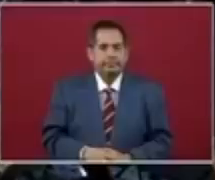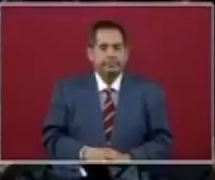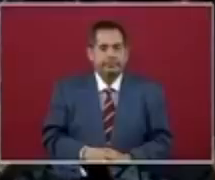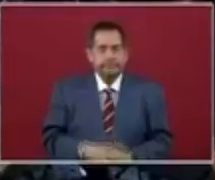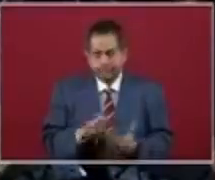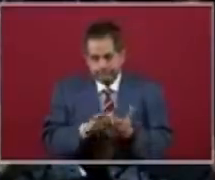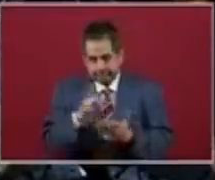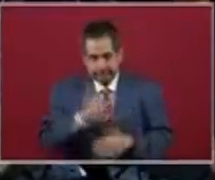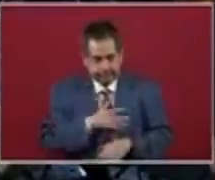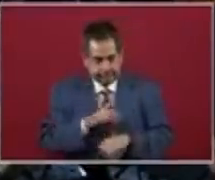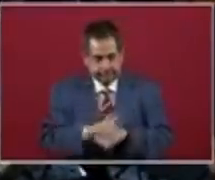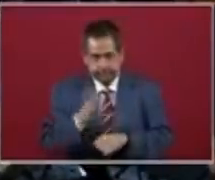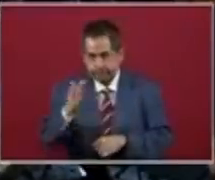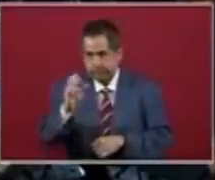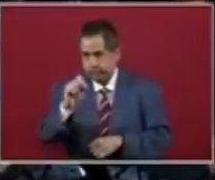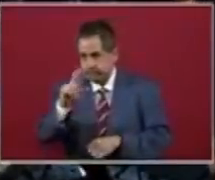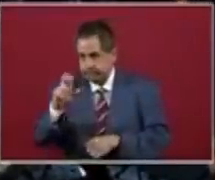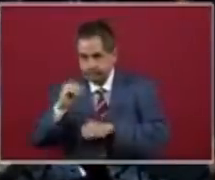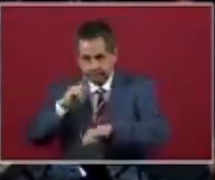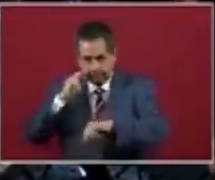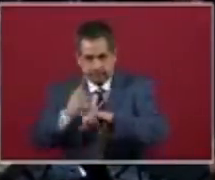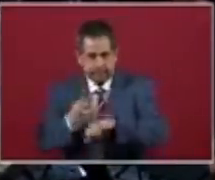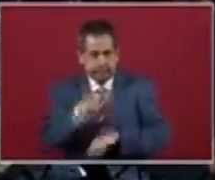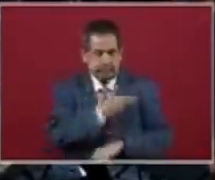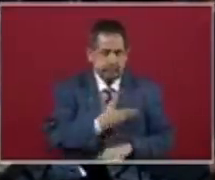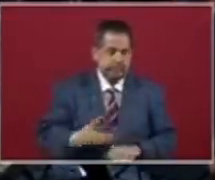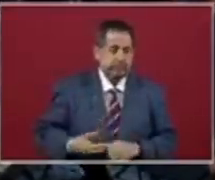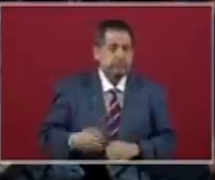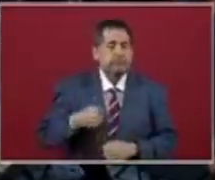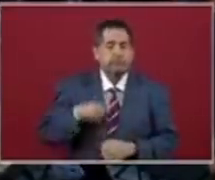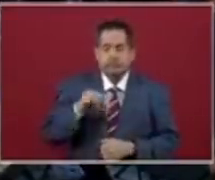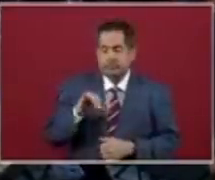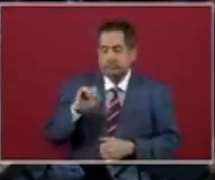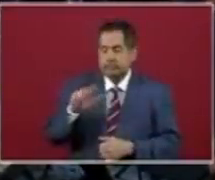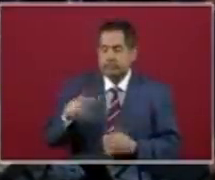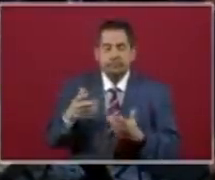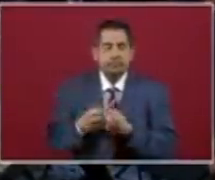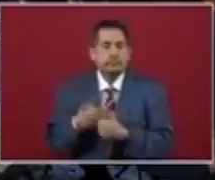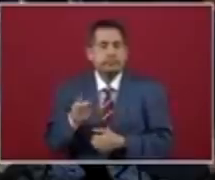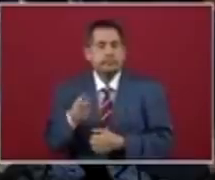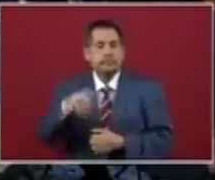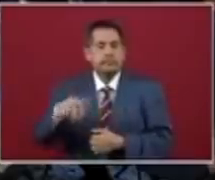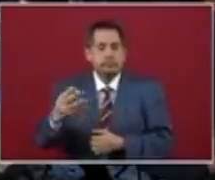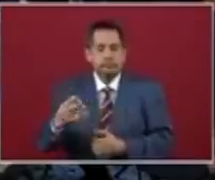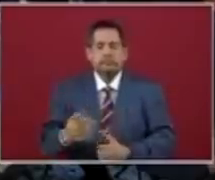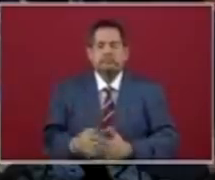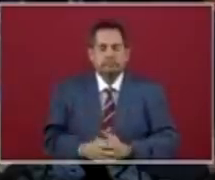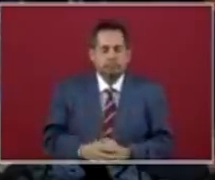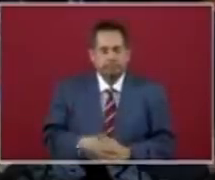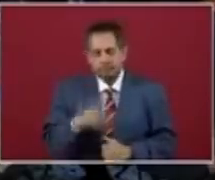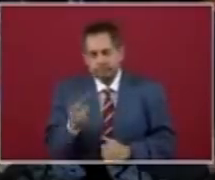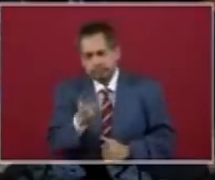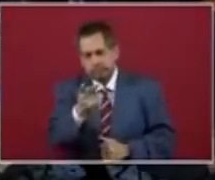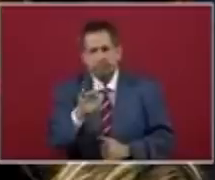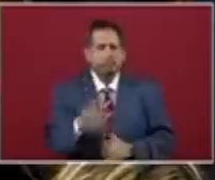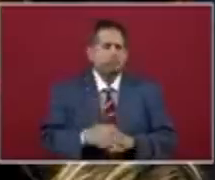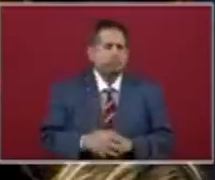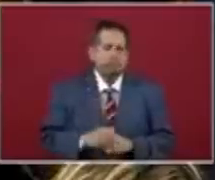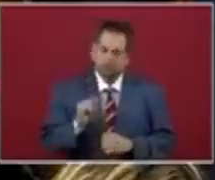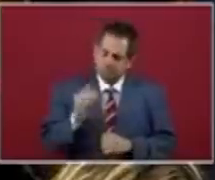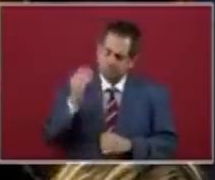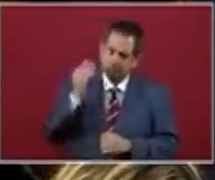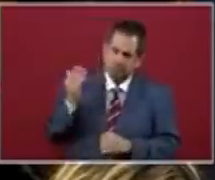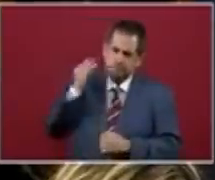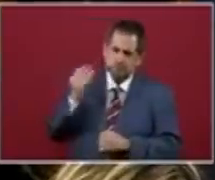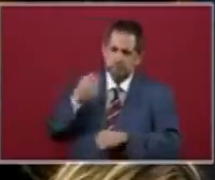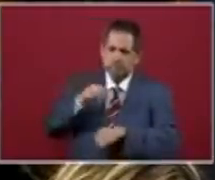Muchas gracias. Buenos días, canciller. Buenos días, señor presidente. Buenos días. Miguel Arzate, del Sistema Público de Radiodifusión, Canal 14. Preguntarle, canciller, hace unas semanas atrás